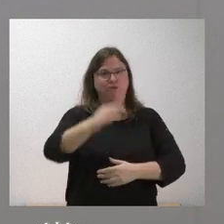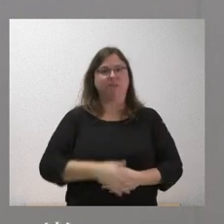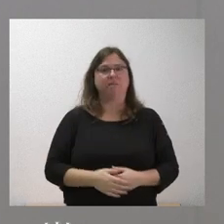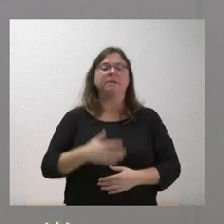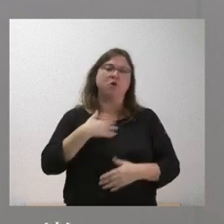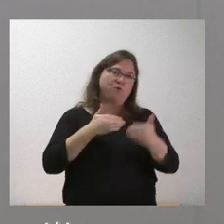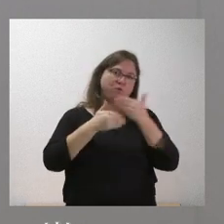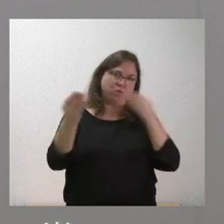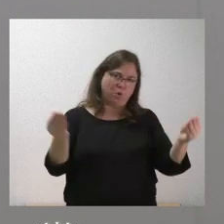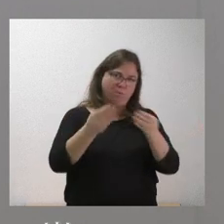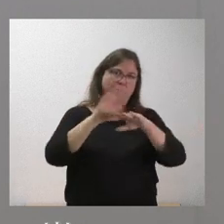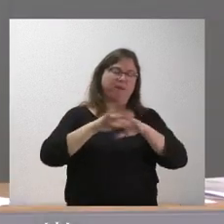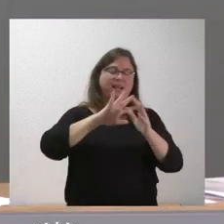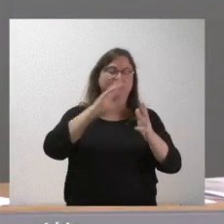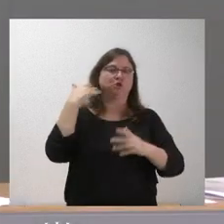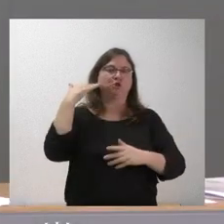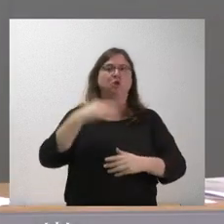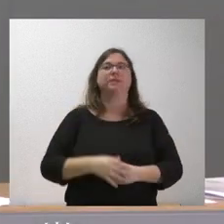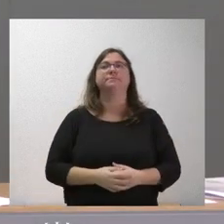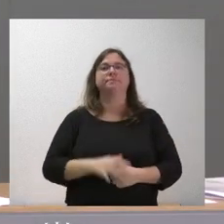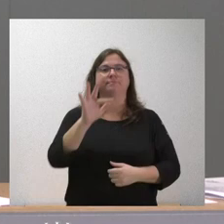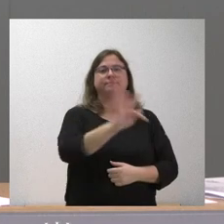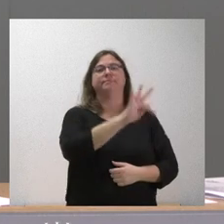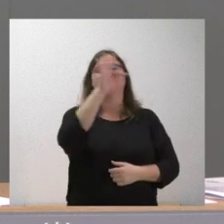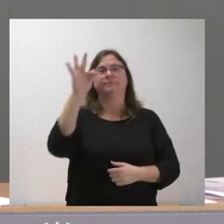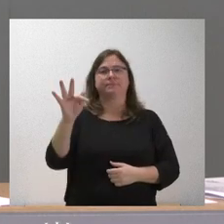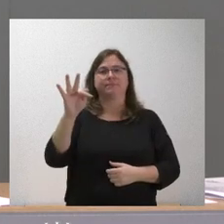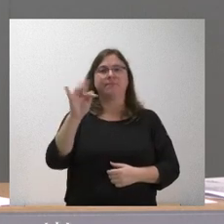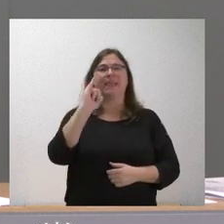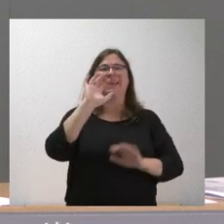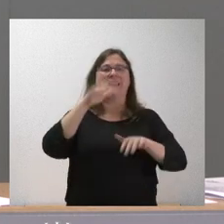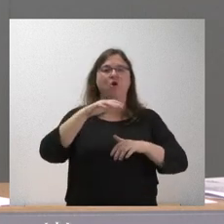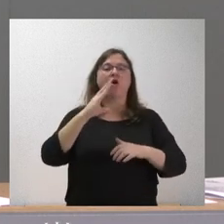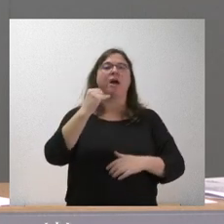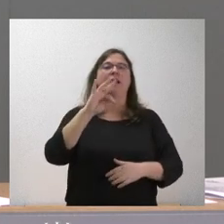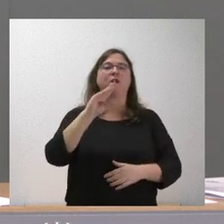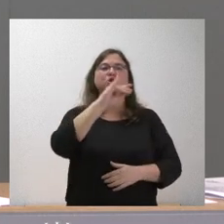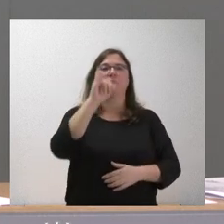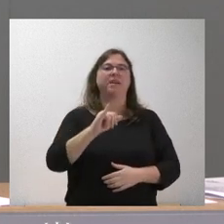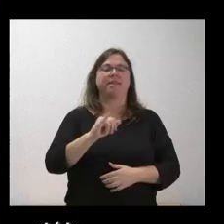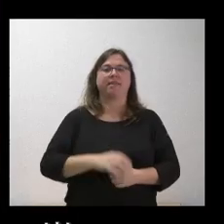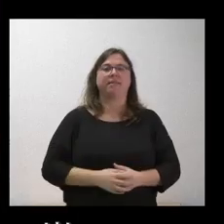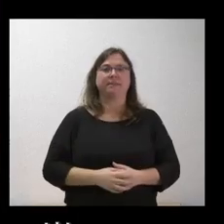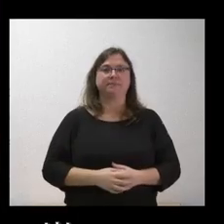más en el futuro para Soria continuamos ahora con y león Carlos Domínguez